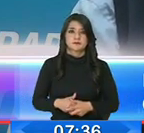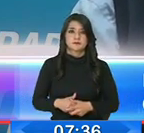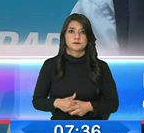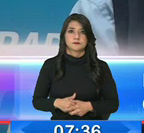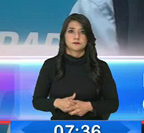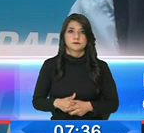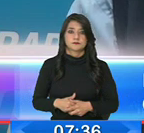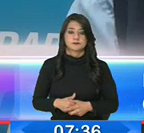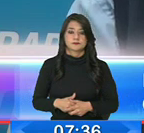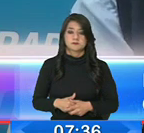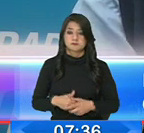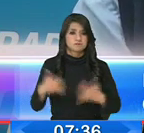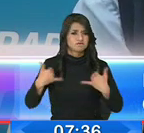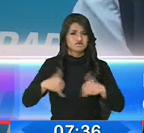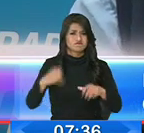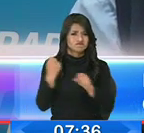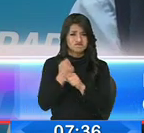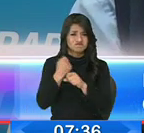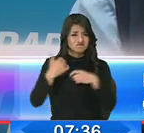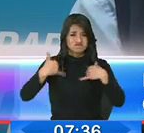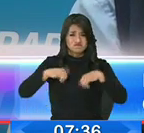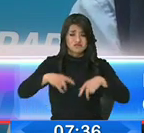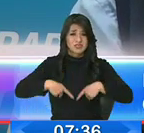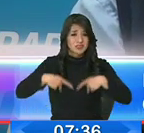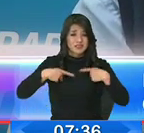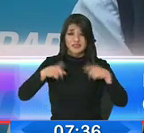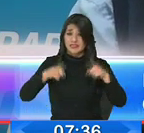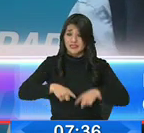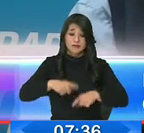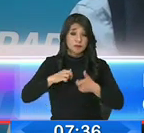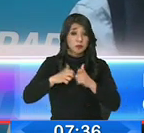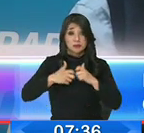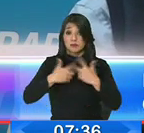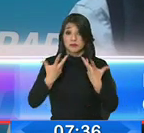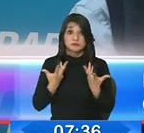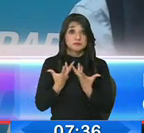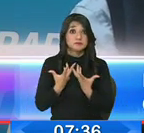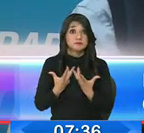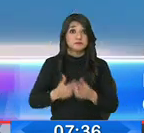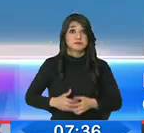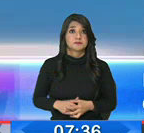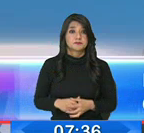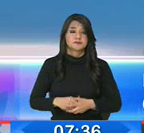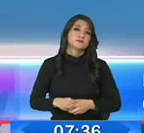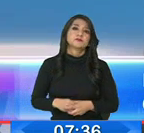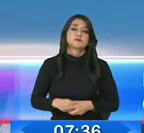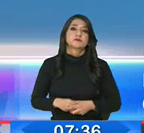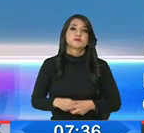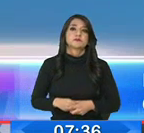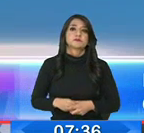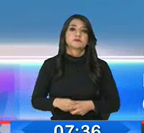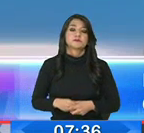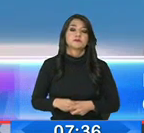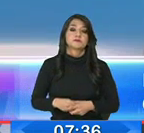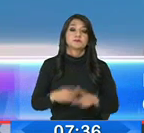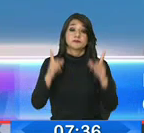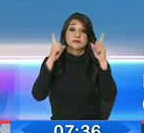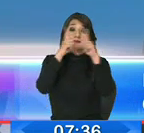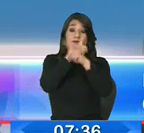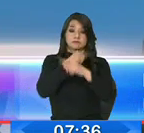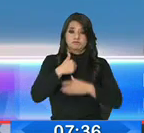sin pausa la vida y tiene que enfrentar esos desafíos. Sí, bueno, el desafío principal para